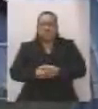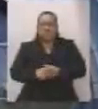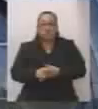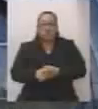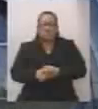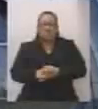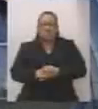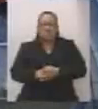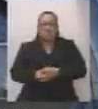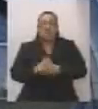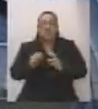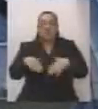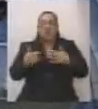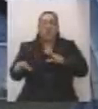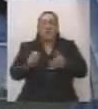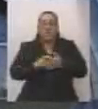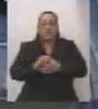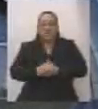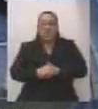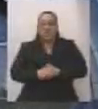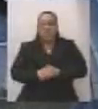se puede hacer es